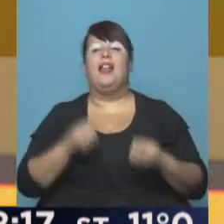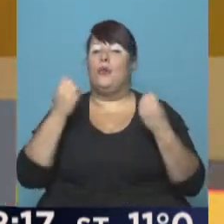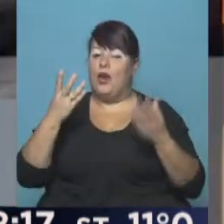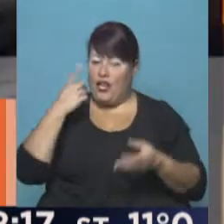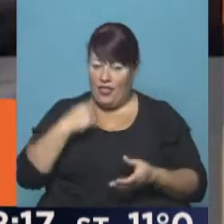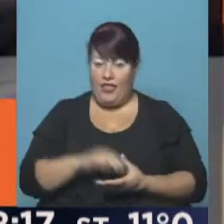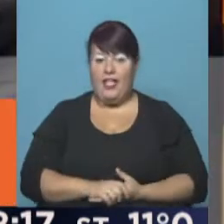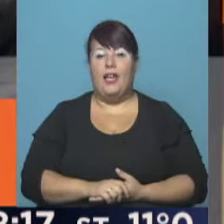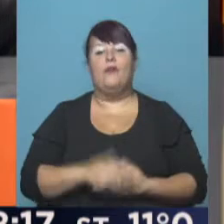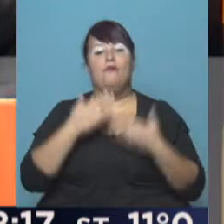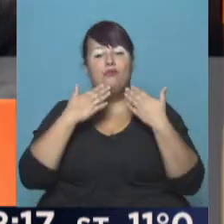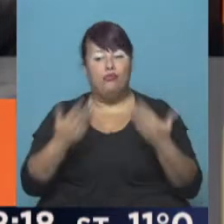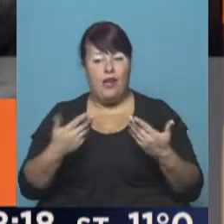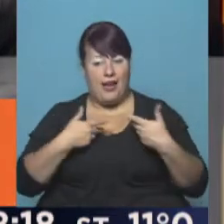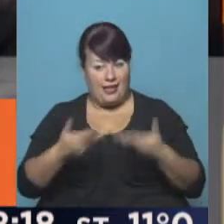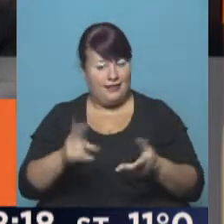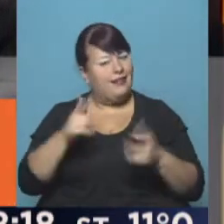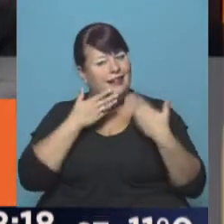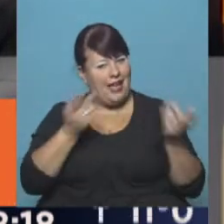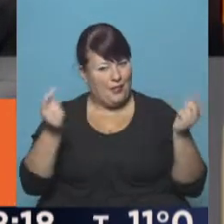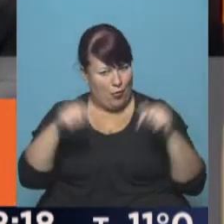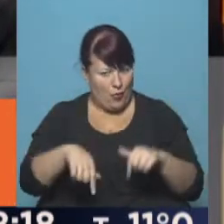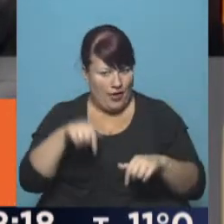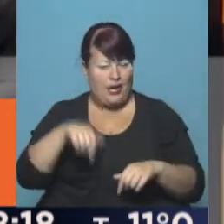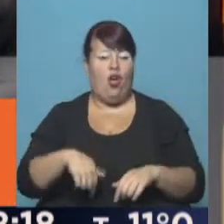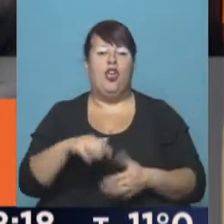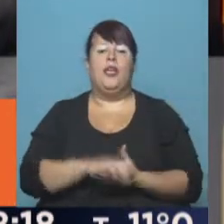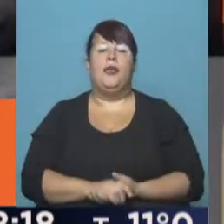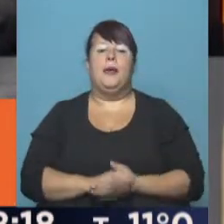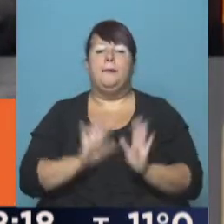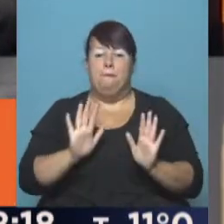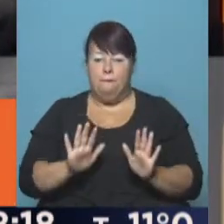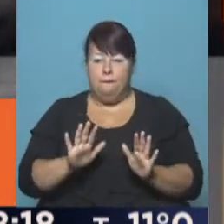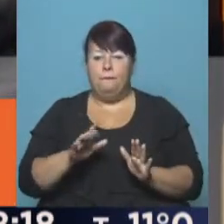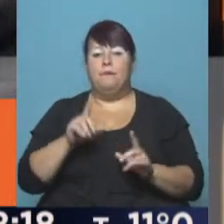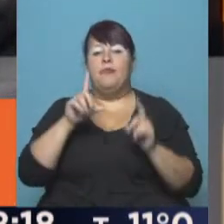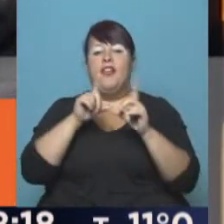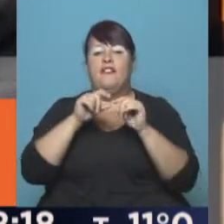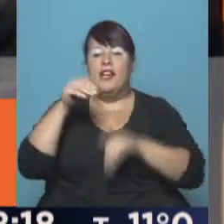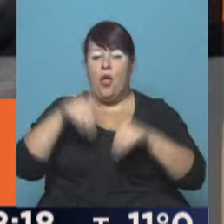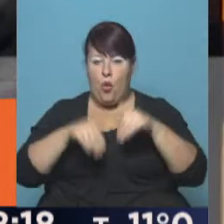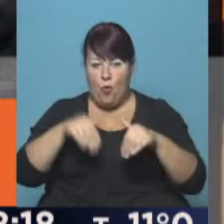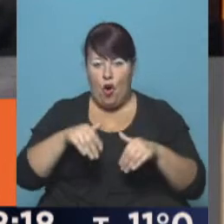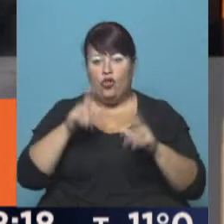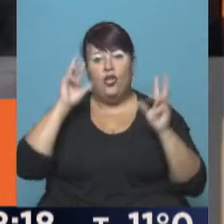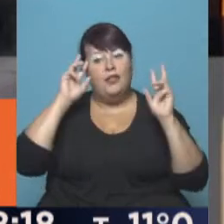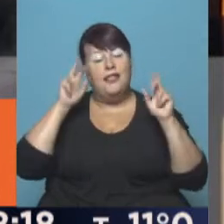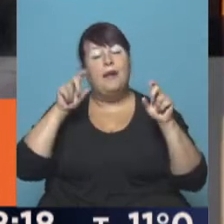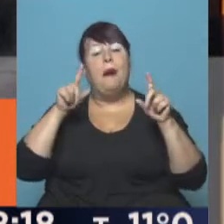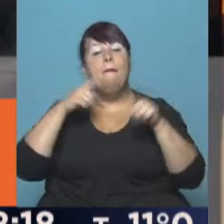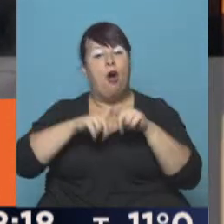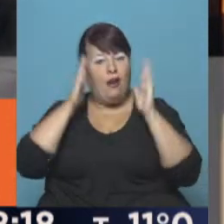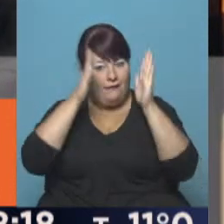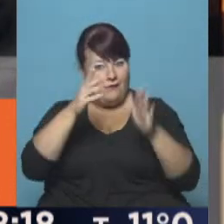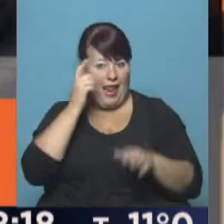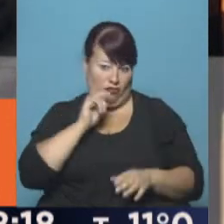buenos días bueno muchas gracias gracias por acompañarnos en el día de hoy a ver el calendario electoral los ojos políticos van a estar puestos en la